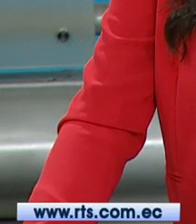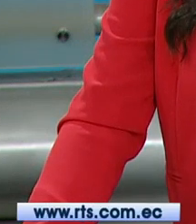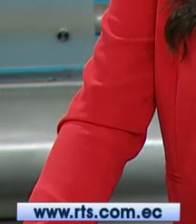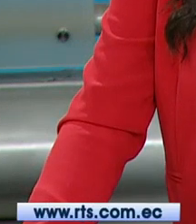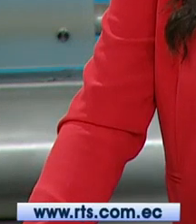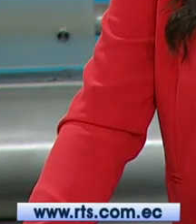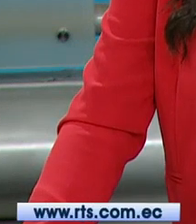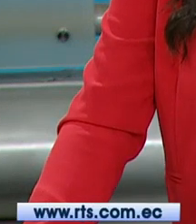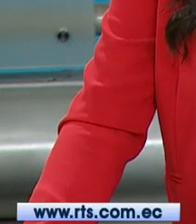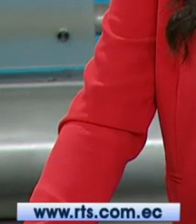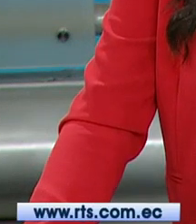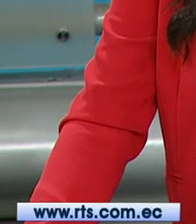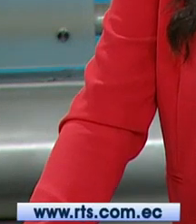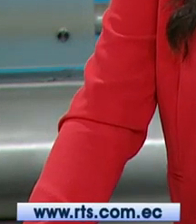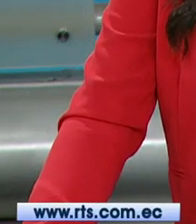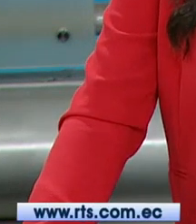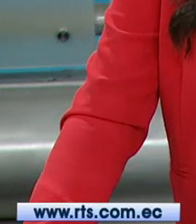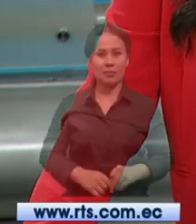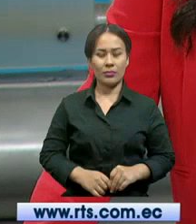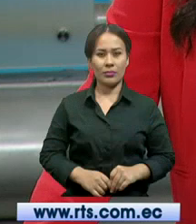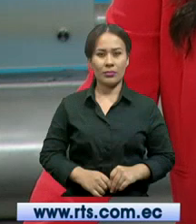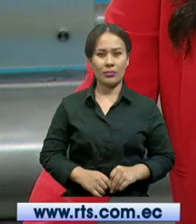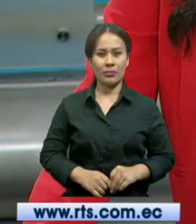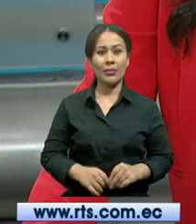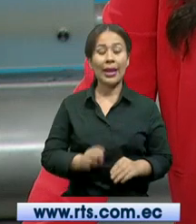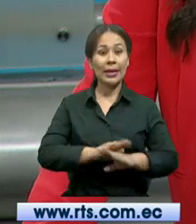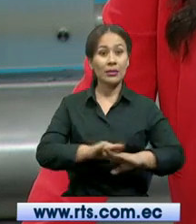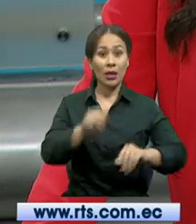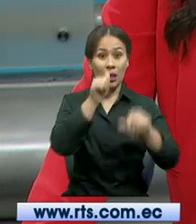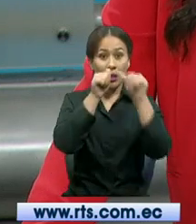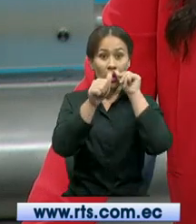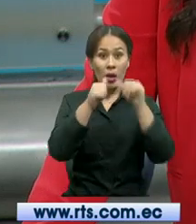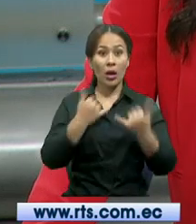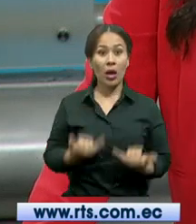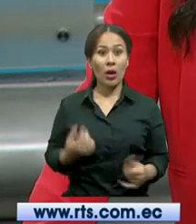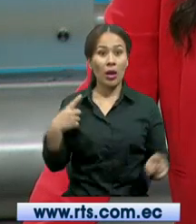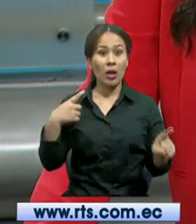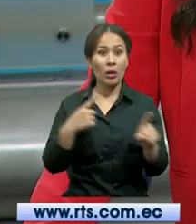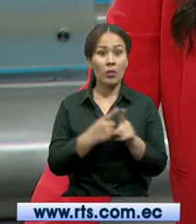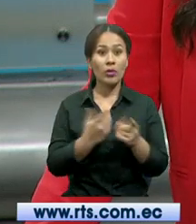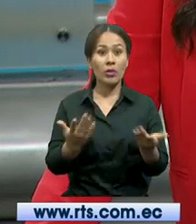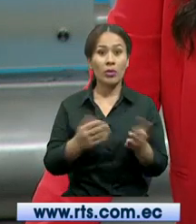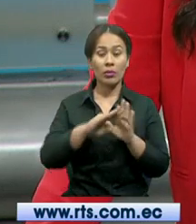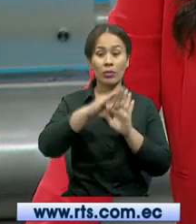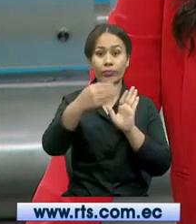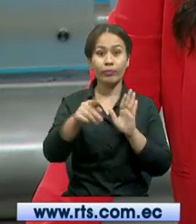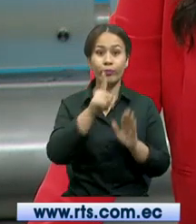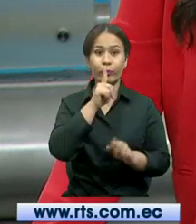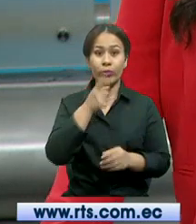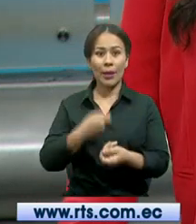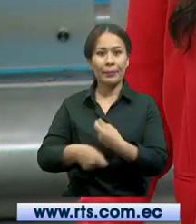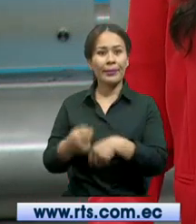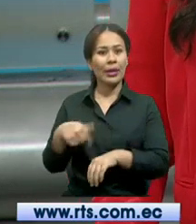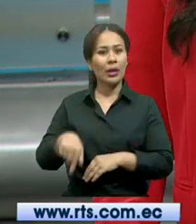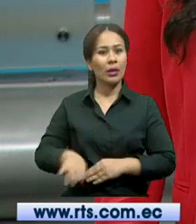Grupo de Especial Móvil Antinarcóticos. El alcaloide estaba destinado para el consumo interno.